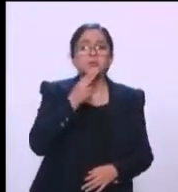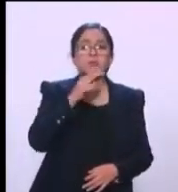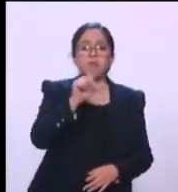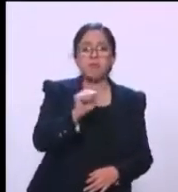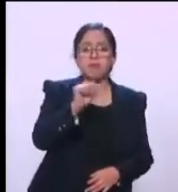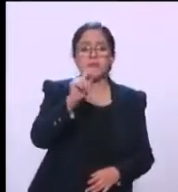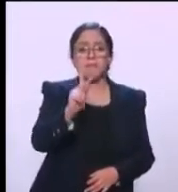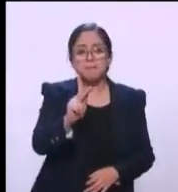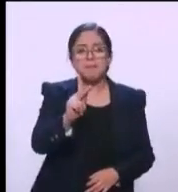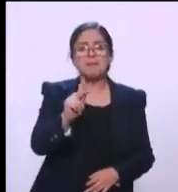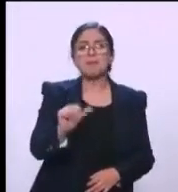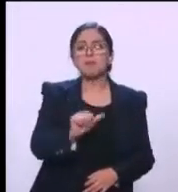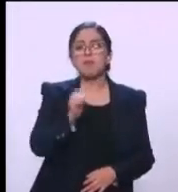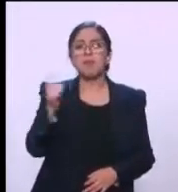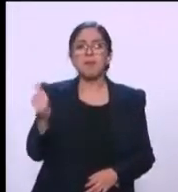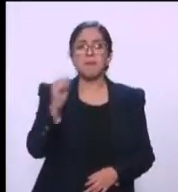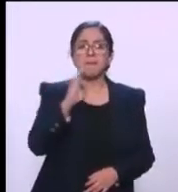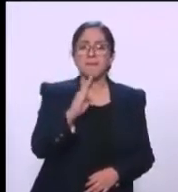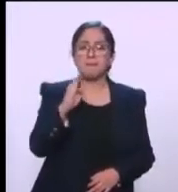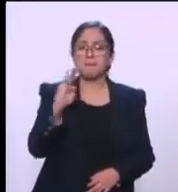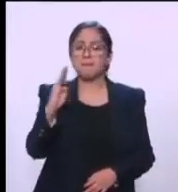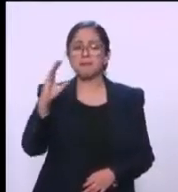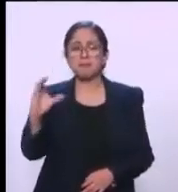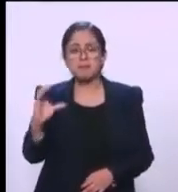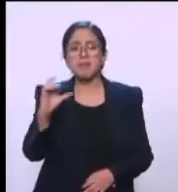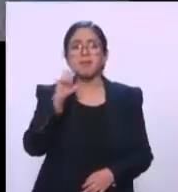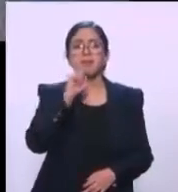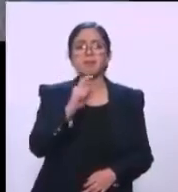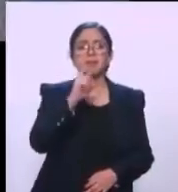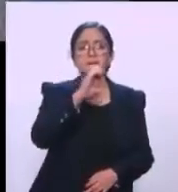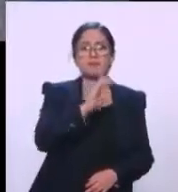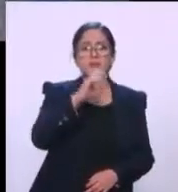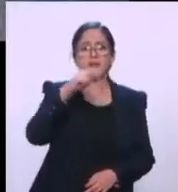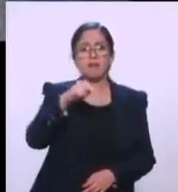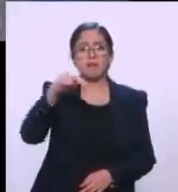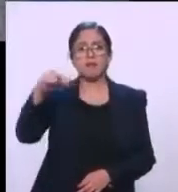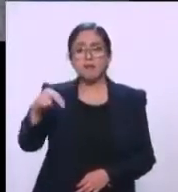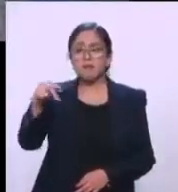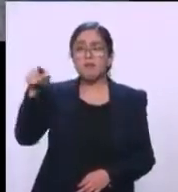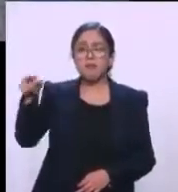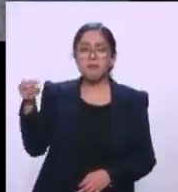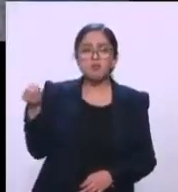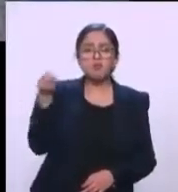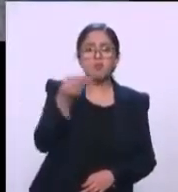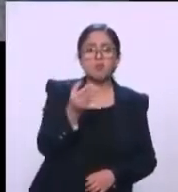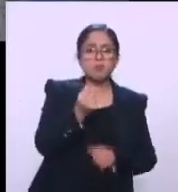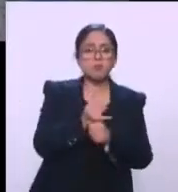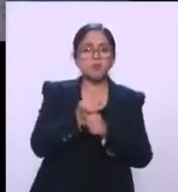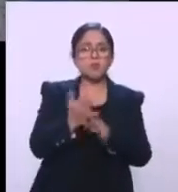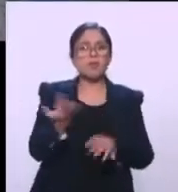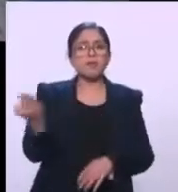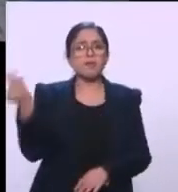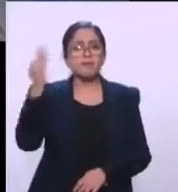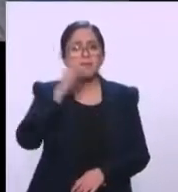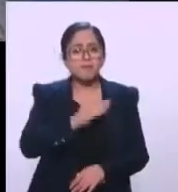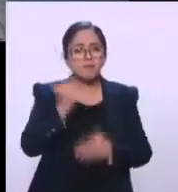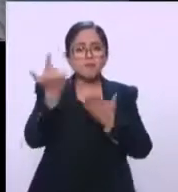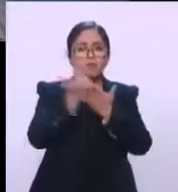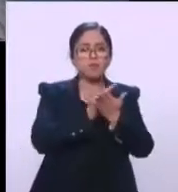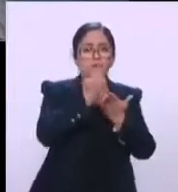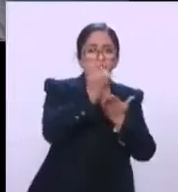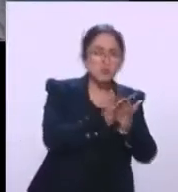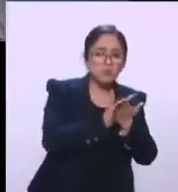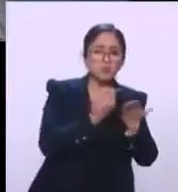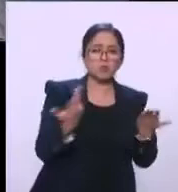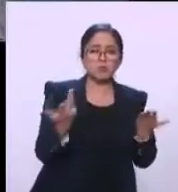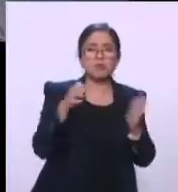la BBC, de CNN, dando información falsa sobre los resultados de las elecciones. Como si fueran AP,